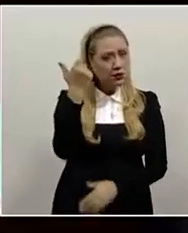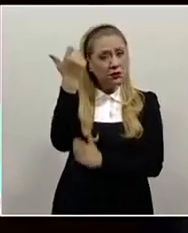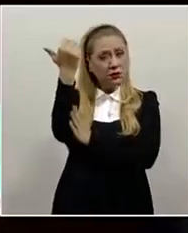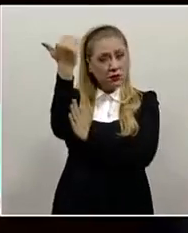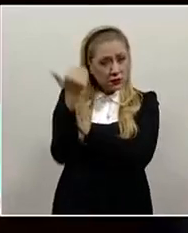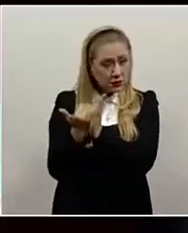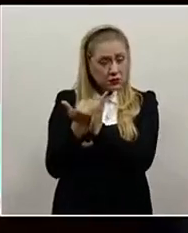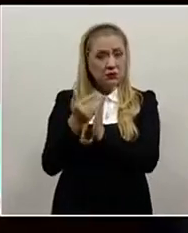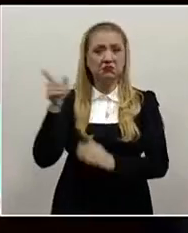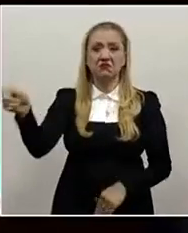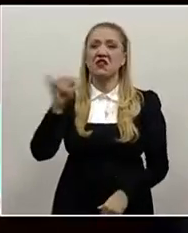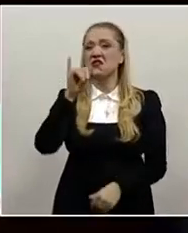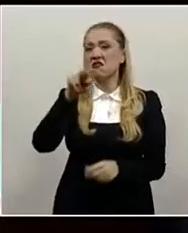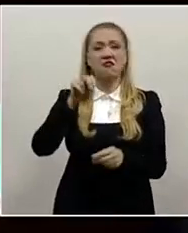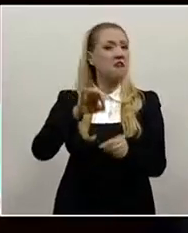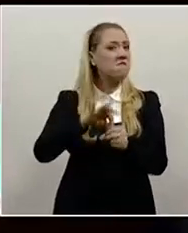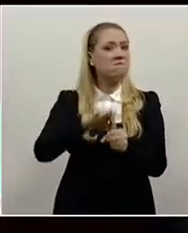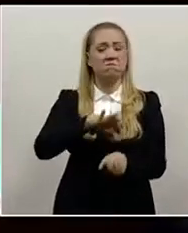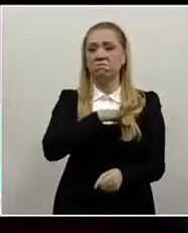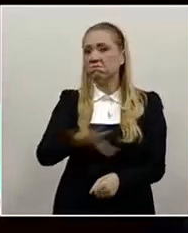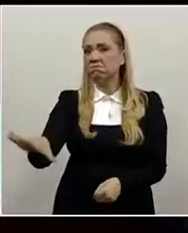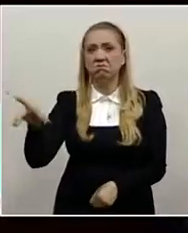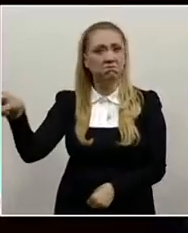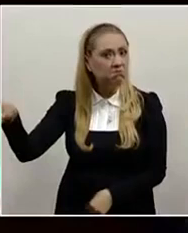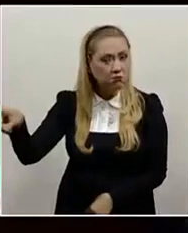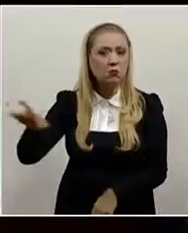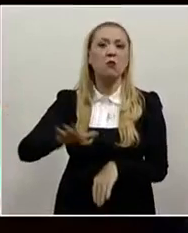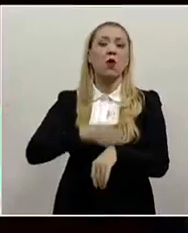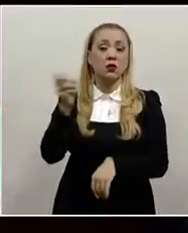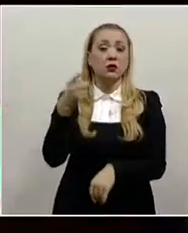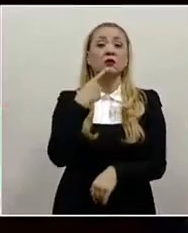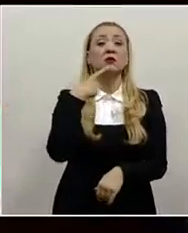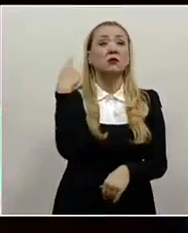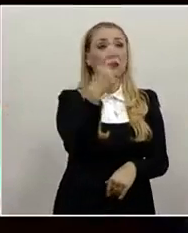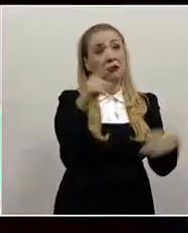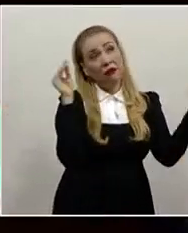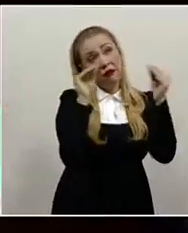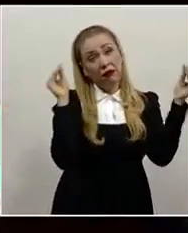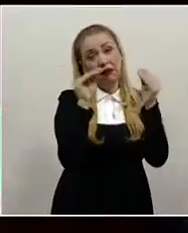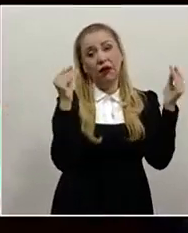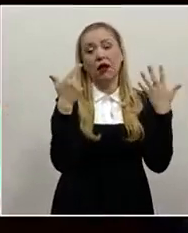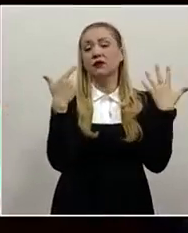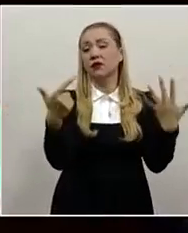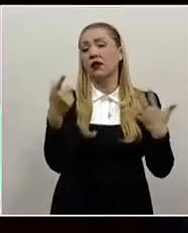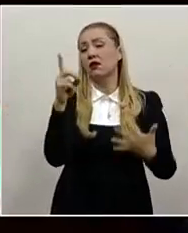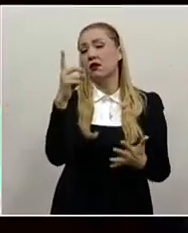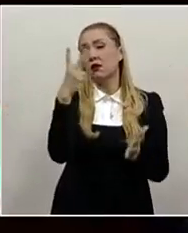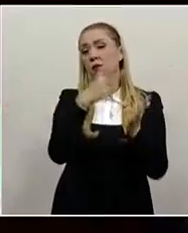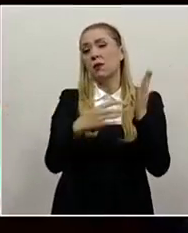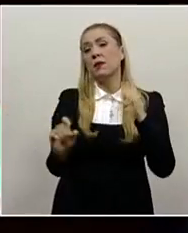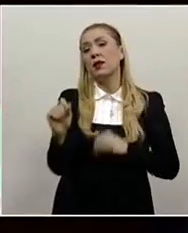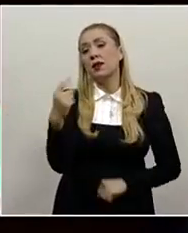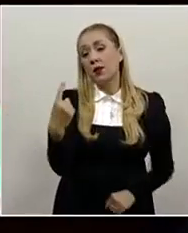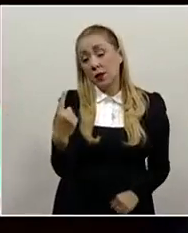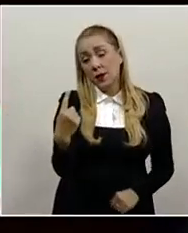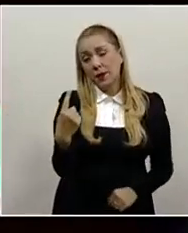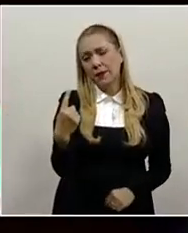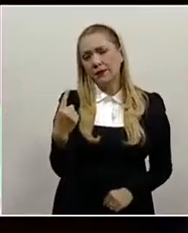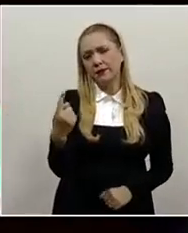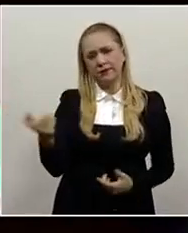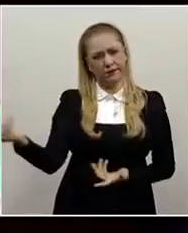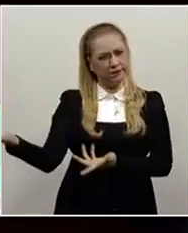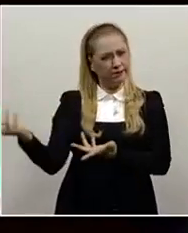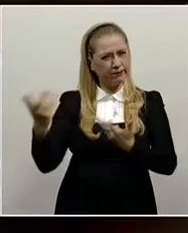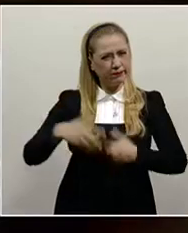sus gastos el INE y por eso estableció una controversia constitucional el de diciembre de 2021 a la cual